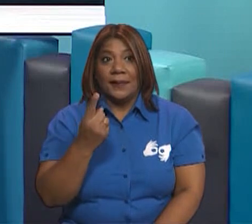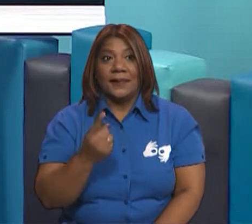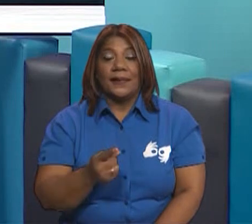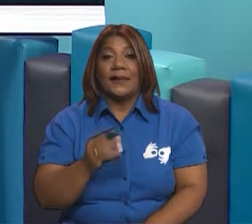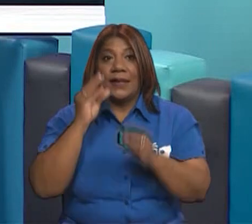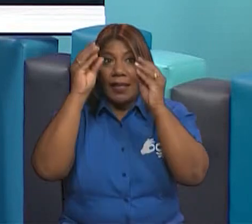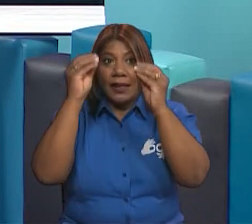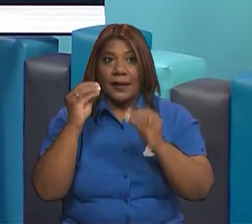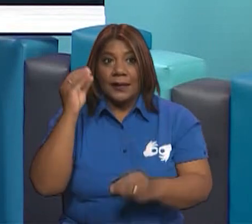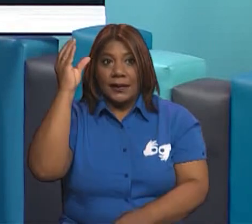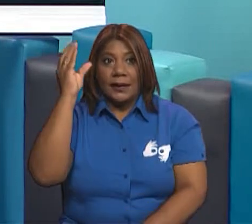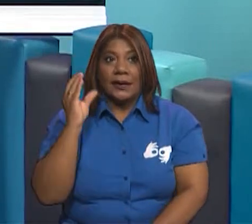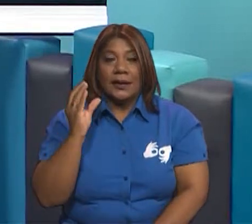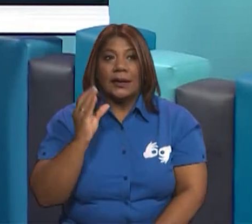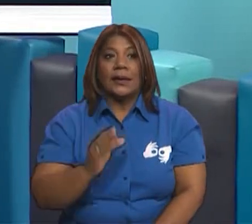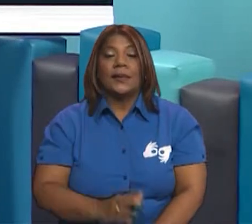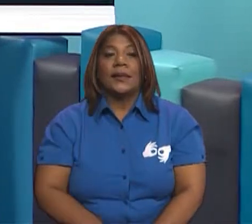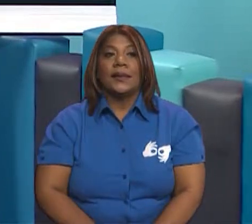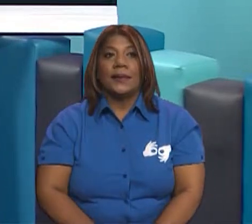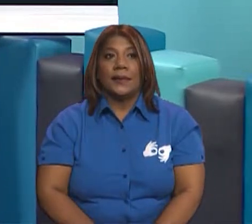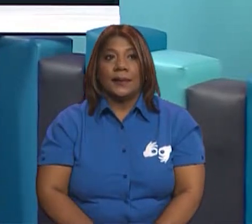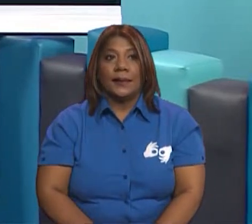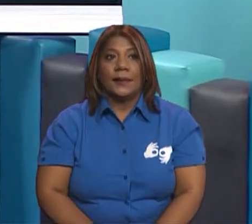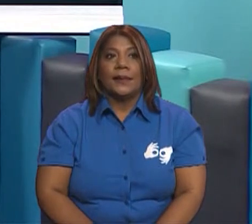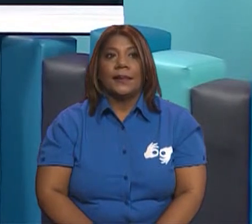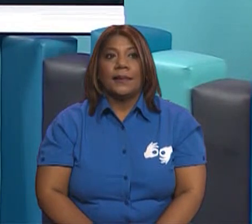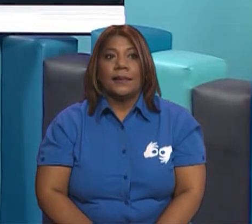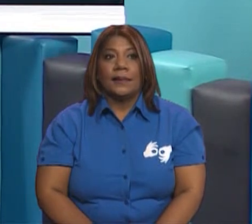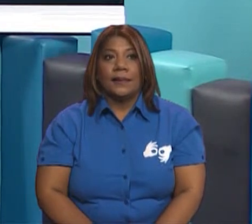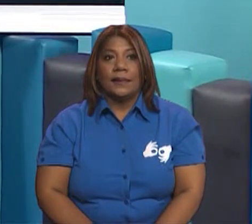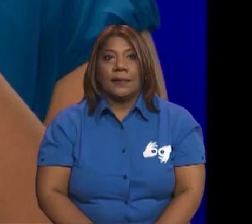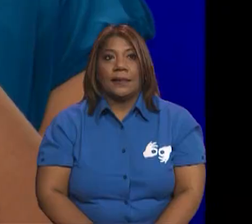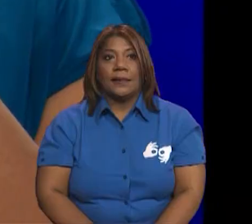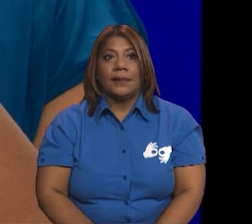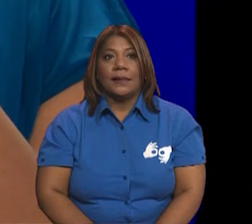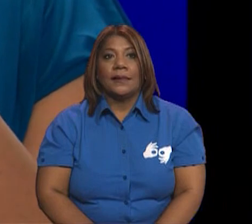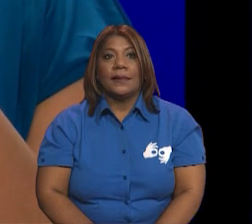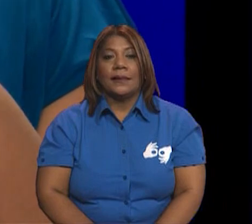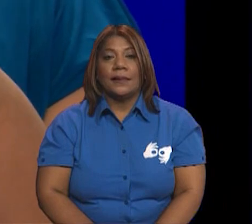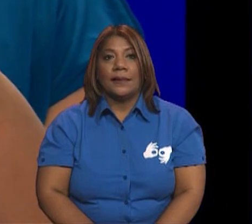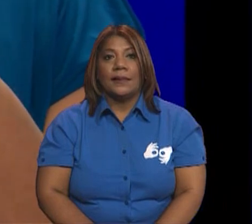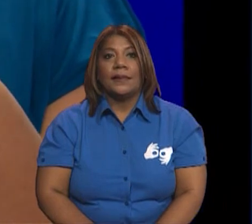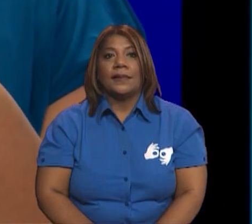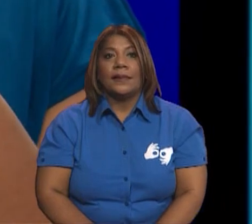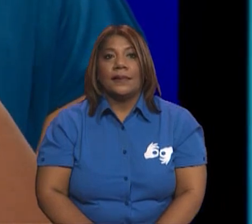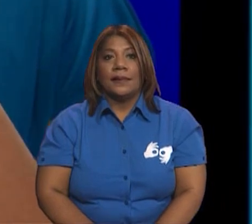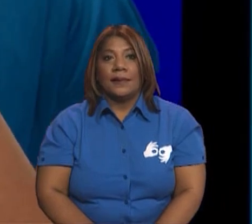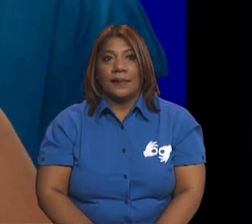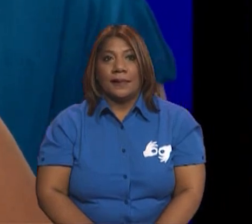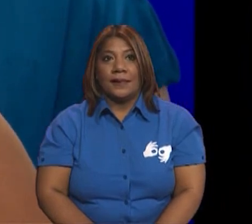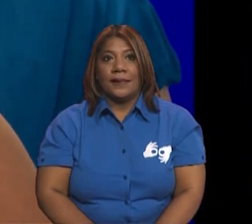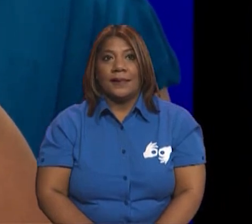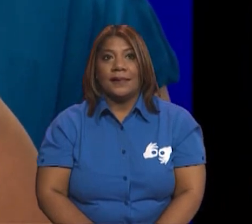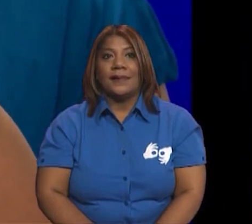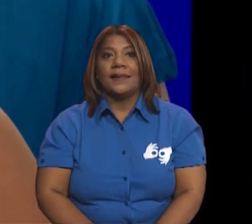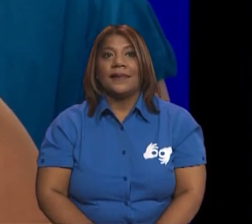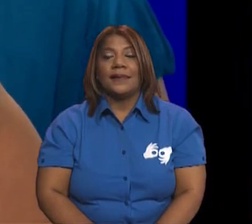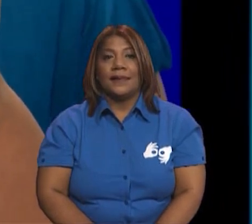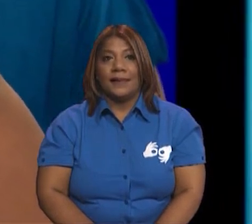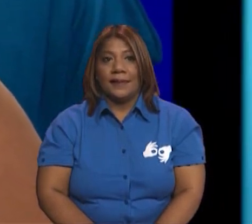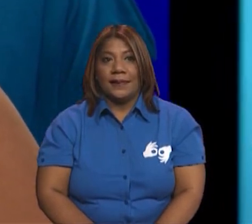Vamos a colocar esto por aquí para poder hacerlo mejor. Y la primera figura es como